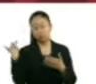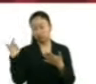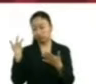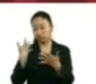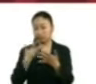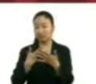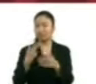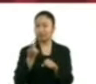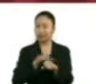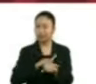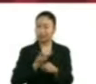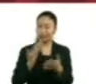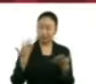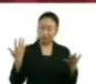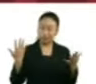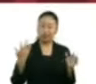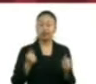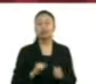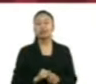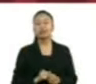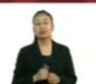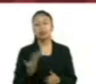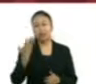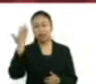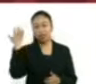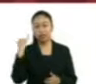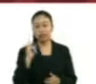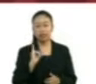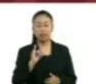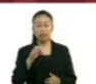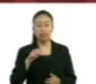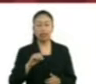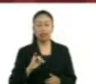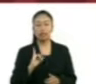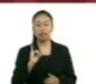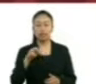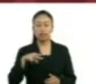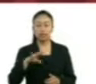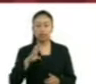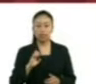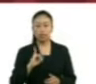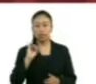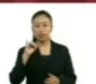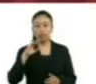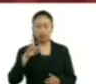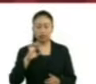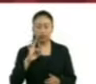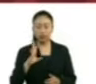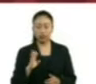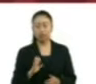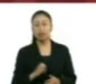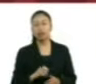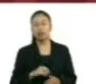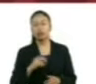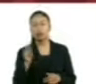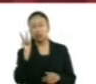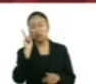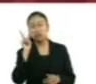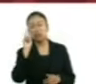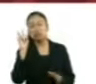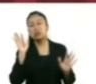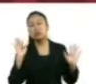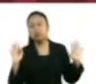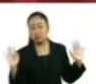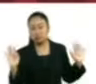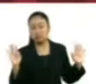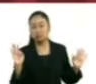de México, en el entonces Instituto Federal Electoral y el Instituto Nacional Electoral. Entonces, hay que ver cuál es la propuesta que